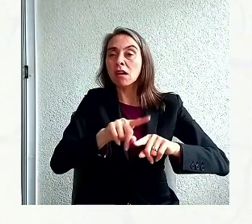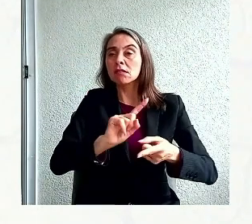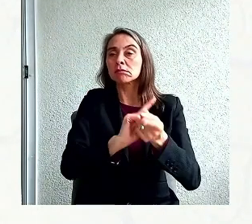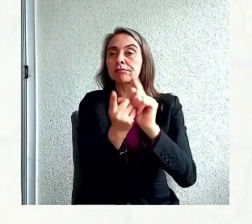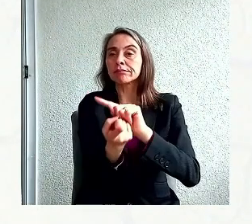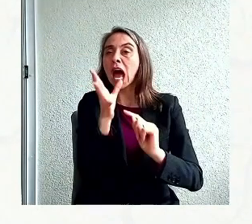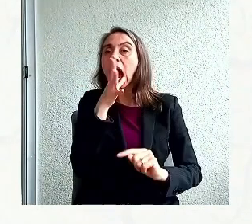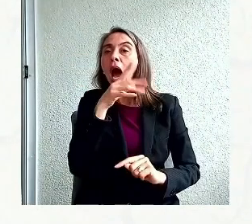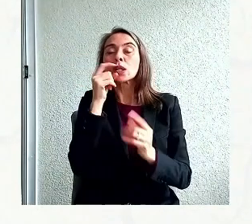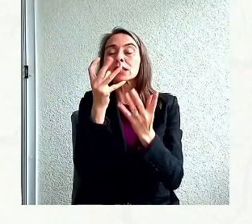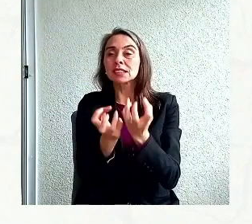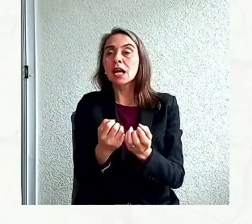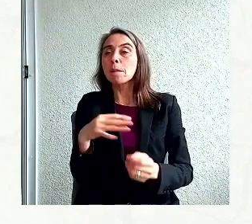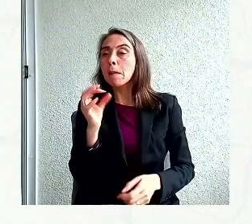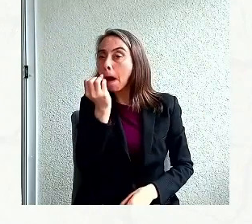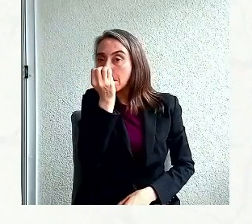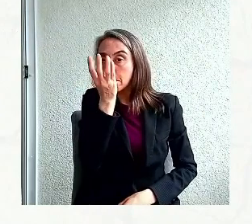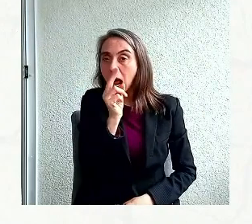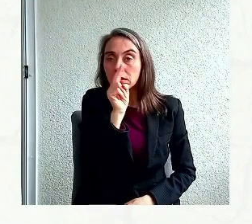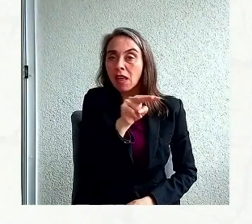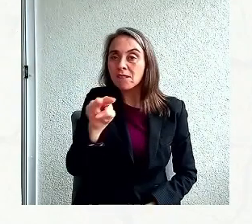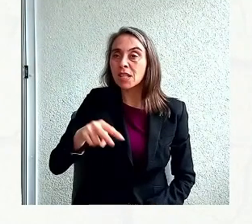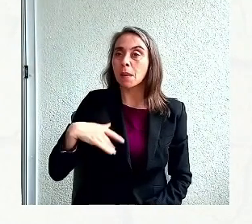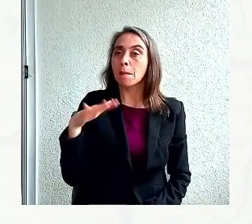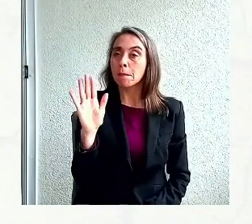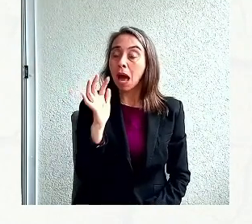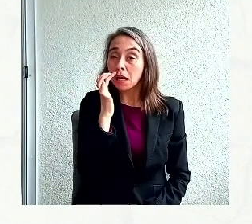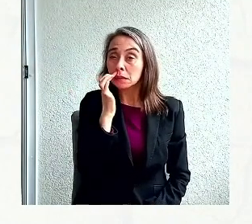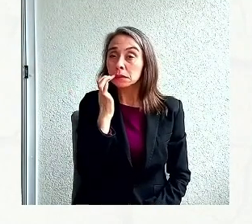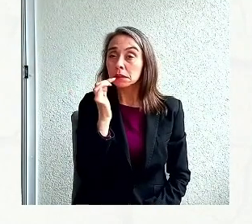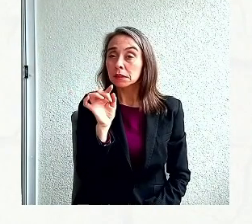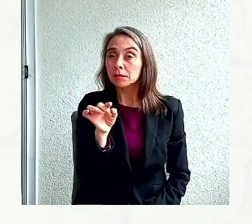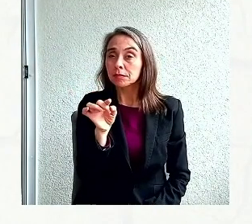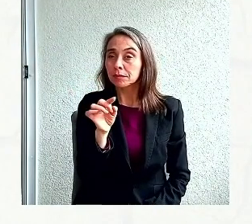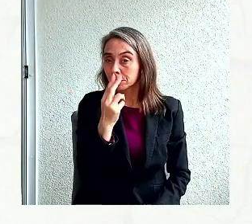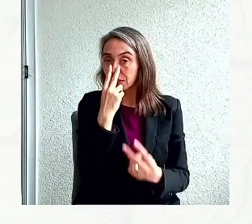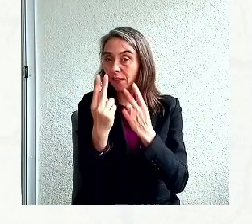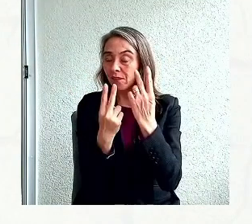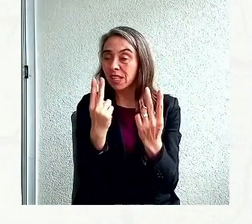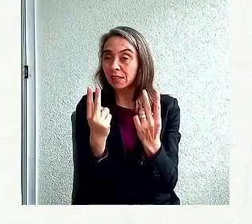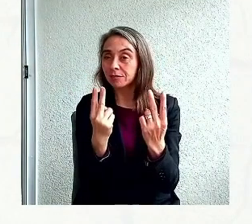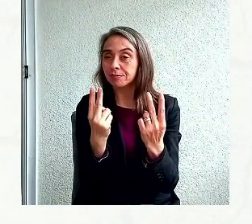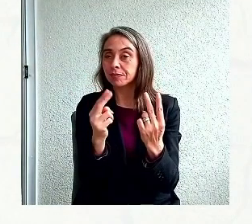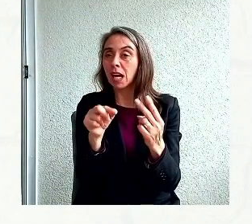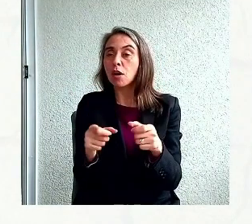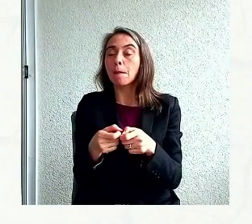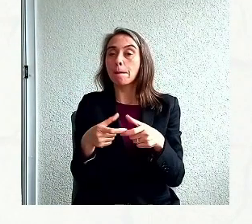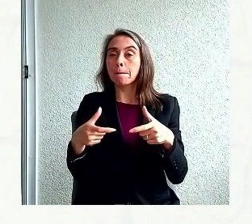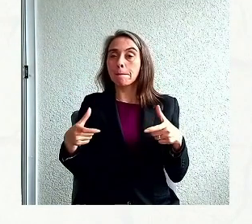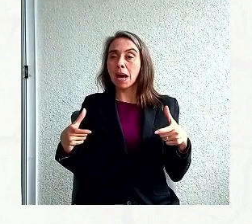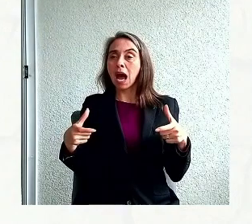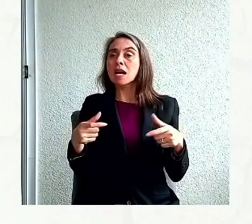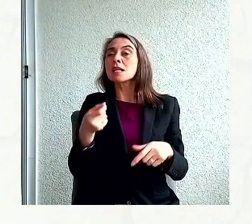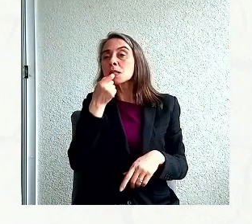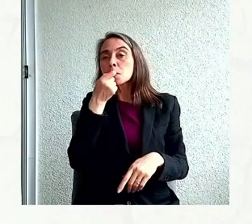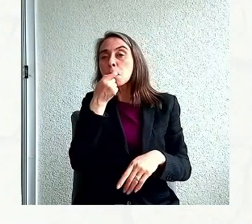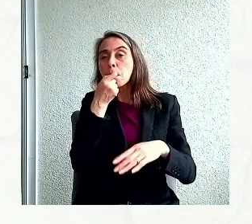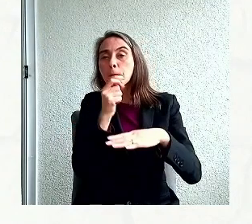revisar, digamos, de ver que está colonizando este pasto que, bueno, lo llaman coirón y que es una